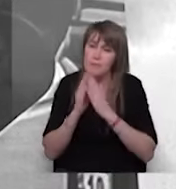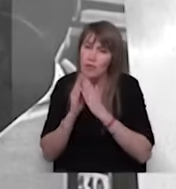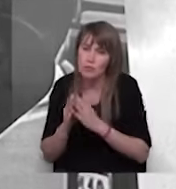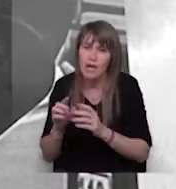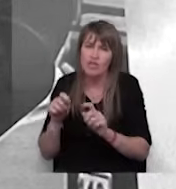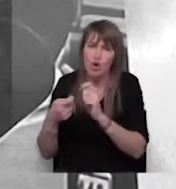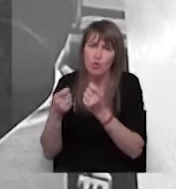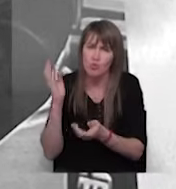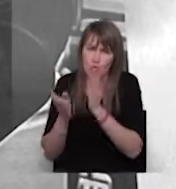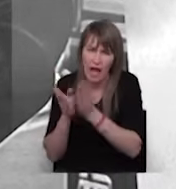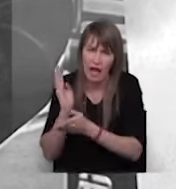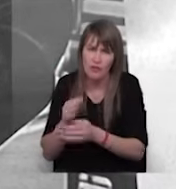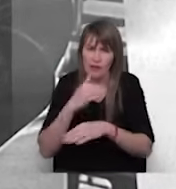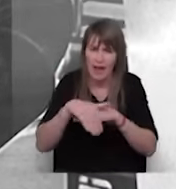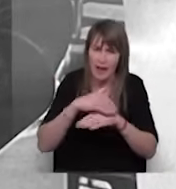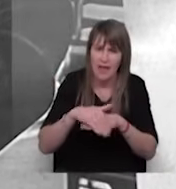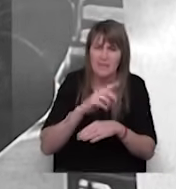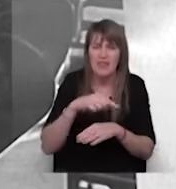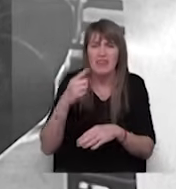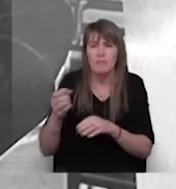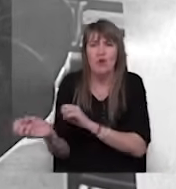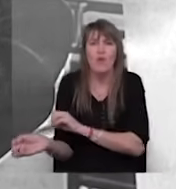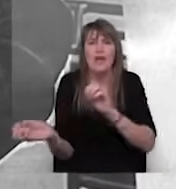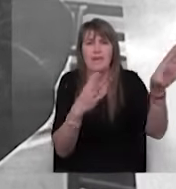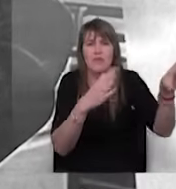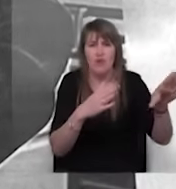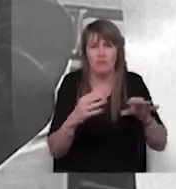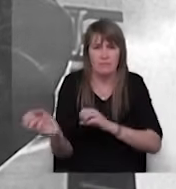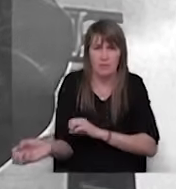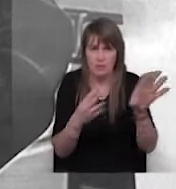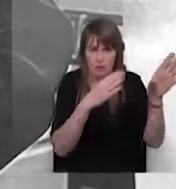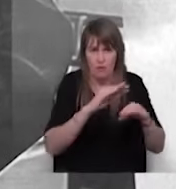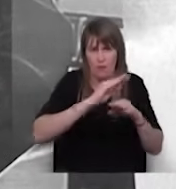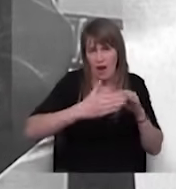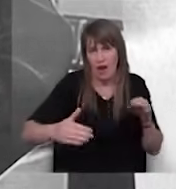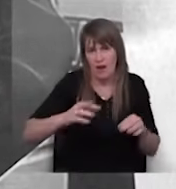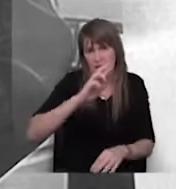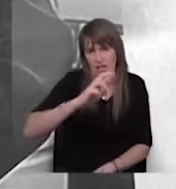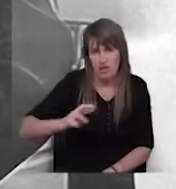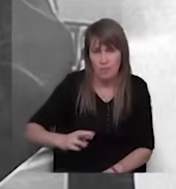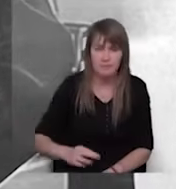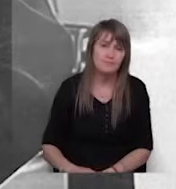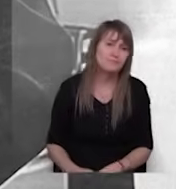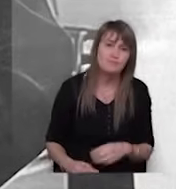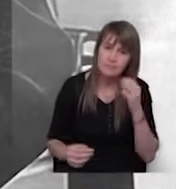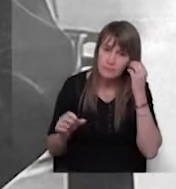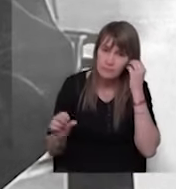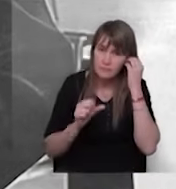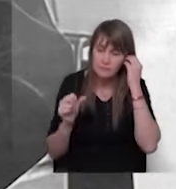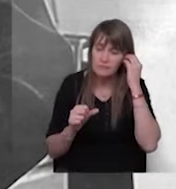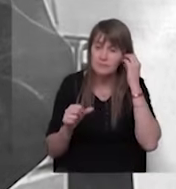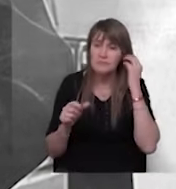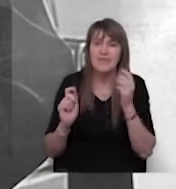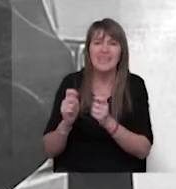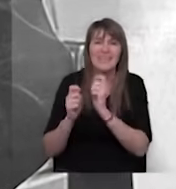en la casa de la calle Araucana y luego eliminado arrojándolo de arriba. En este caso, quienes realizaron la operación